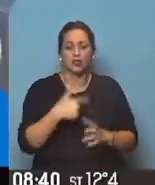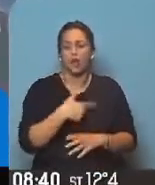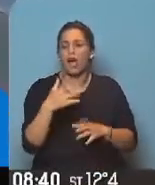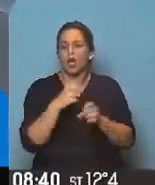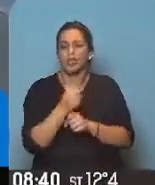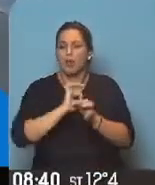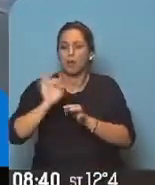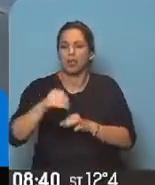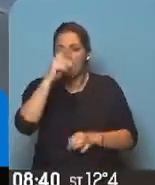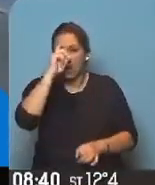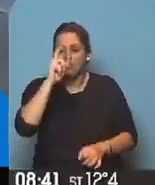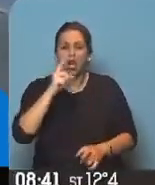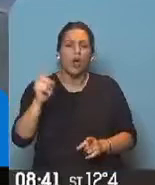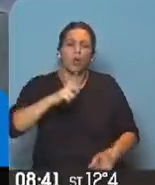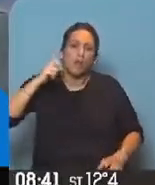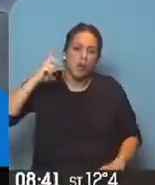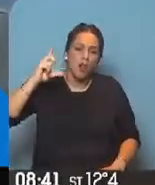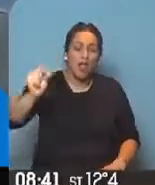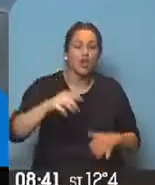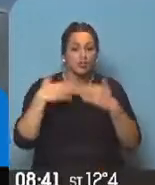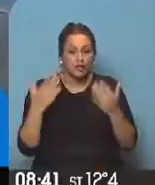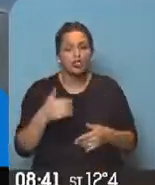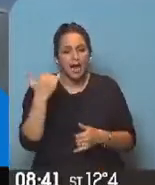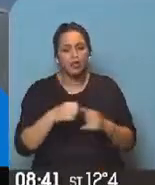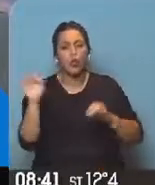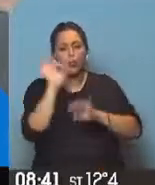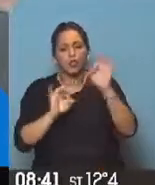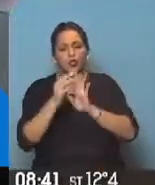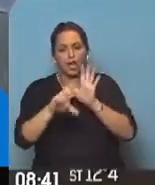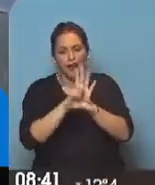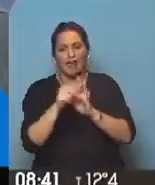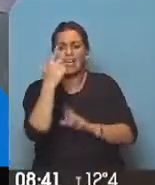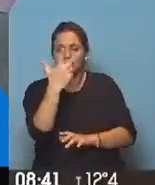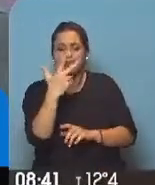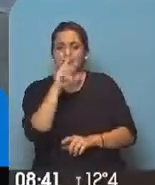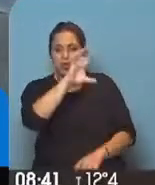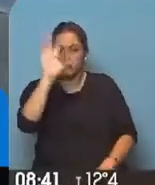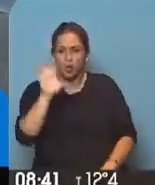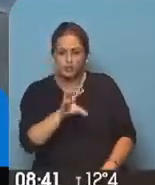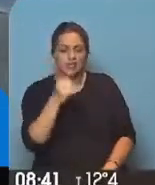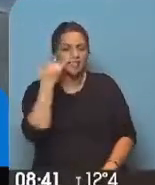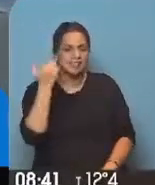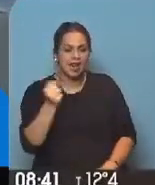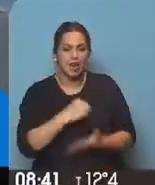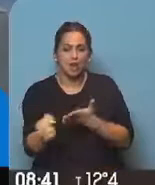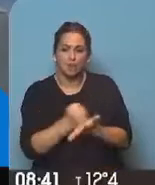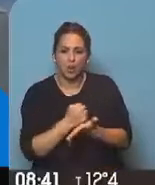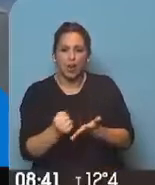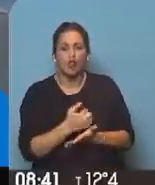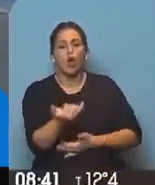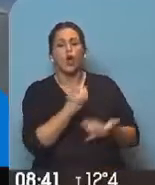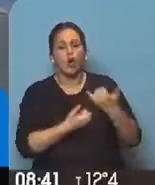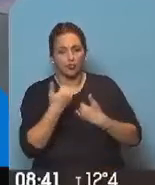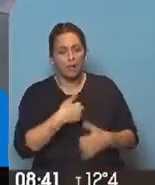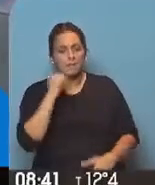hospital porque tienen que ir kilómetros de donde viven por eso hay un proyecto de ley en tres provincias ya es ya ya es efectivo andy por dios conta